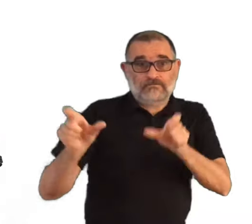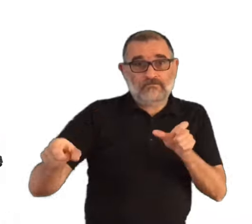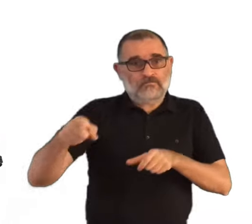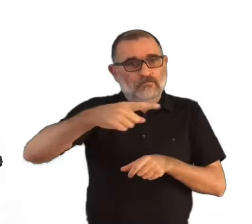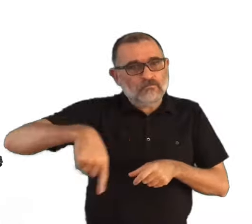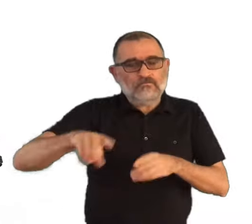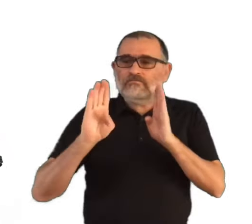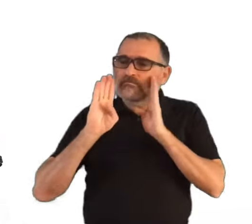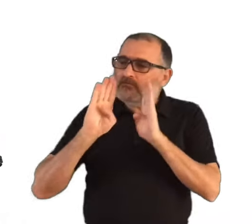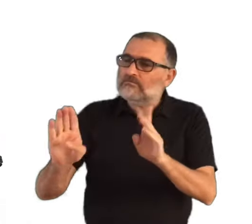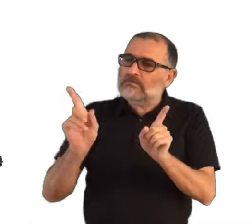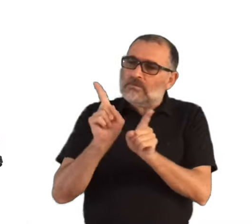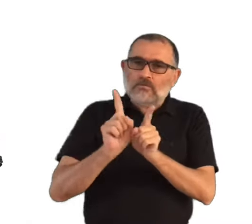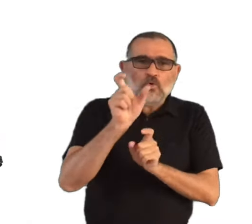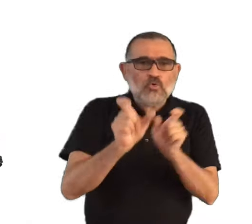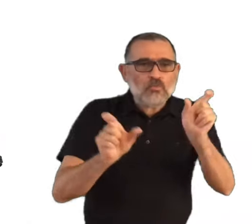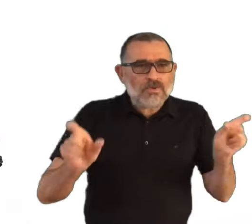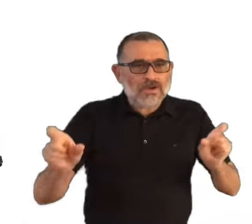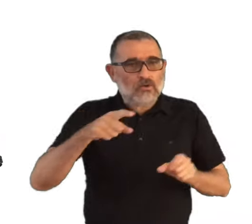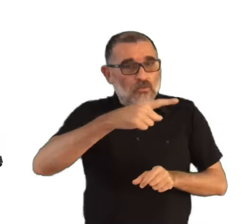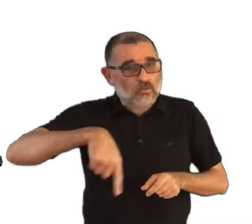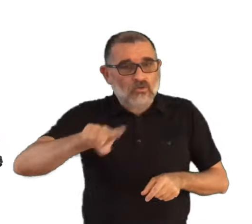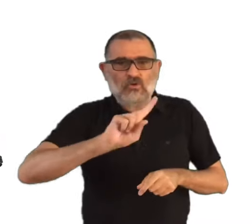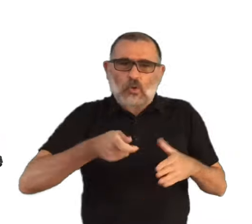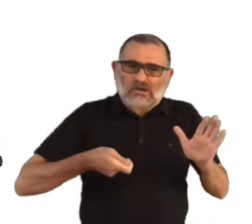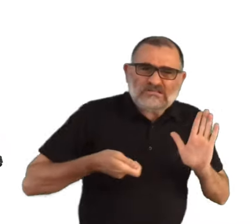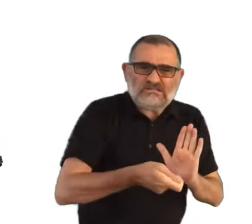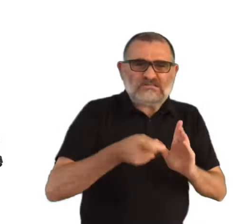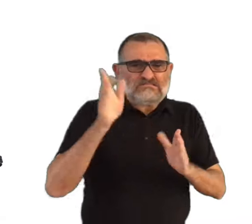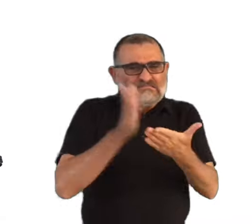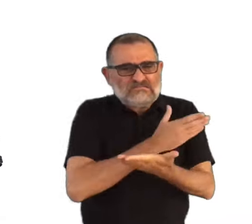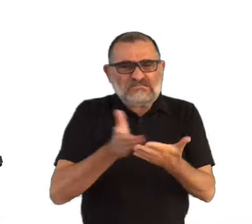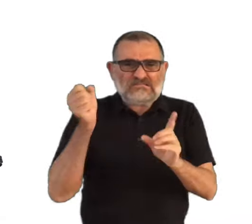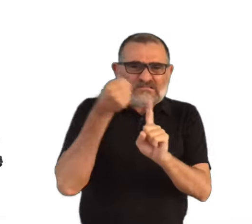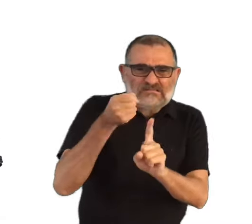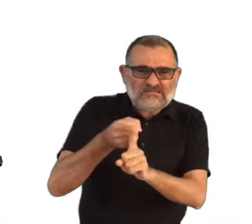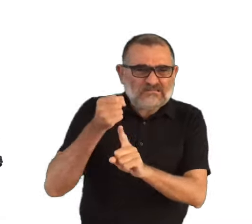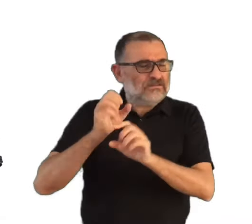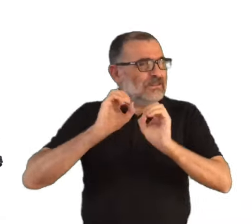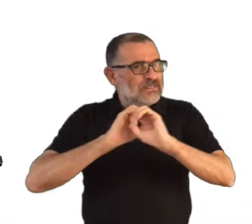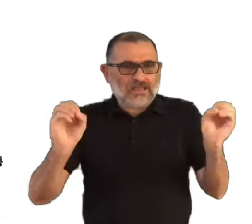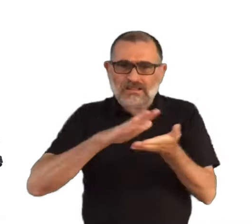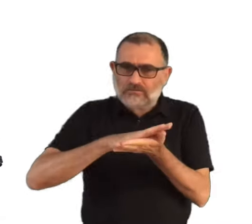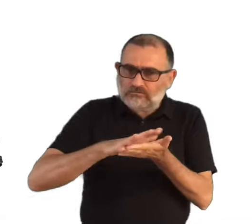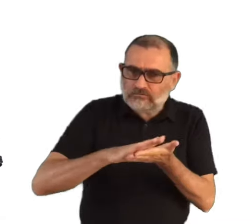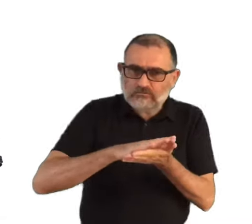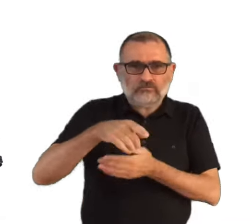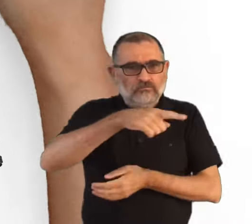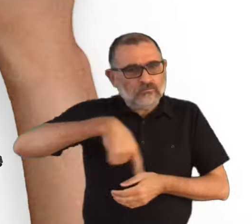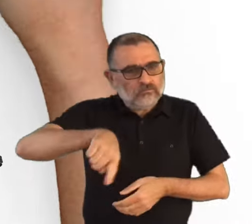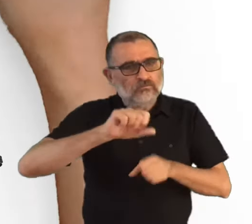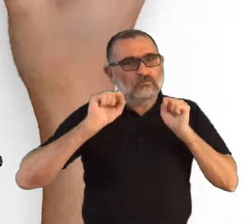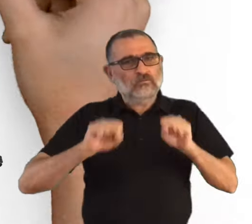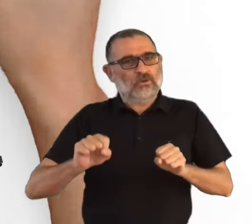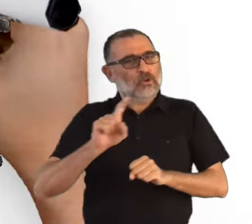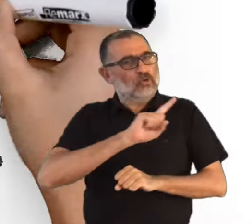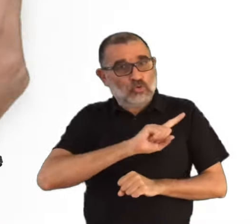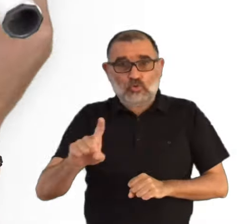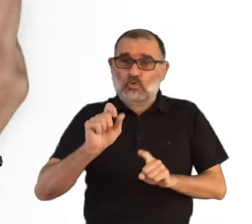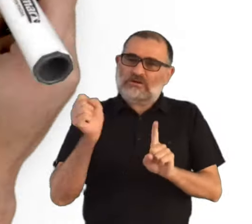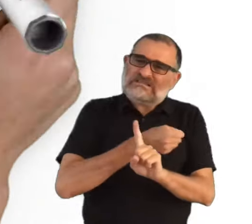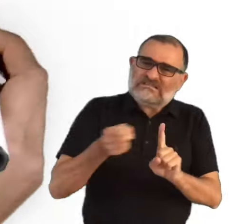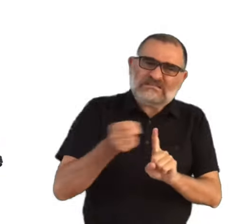protegidas deben ser tratadas con humanidad. Actos como el homicidio y la tortura no se permiten en ninguna circunstancia. No deben